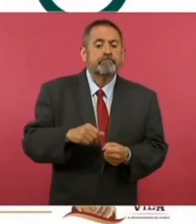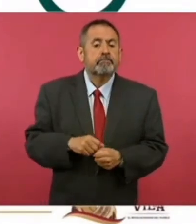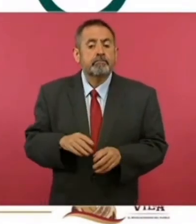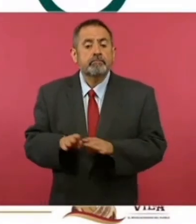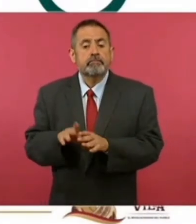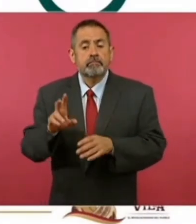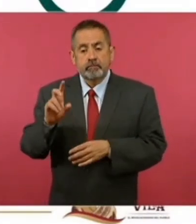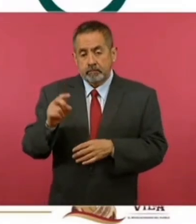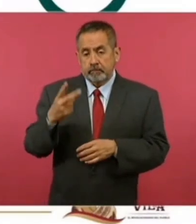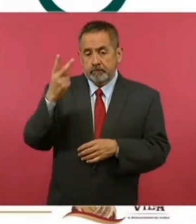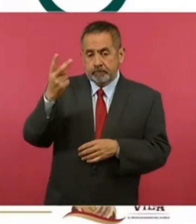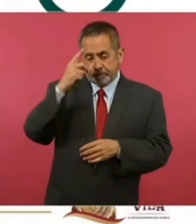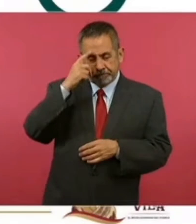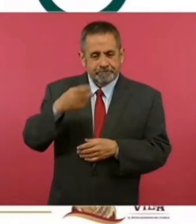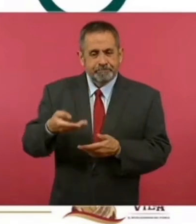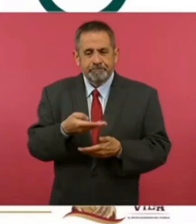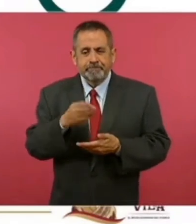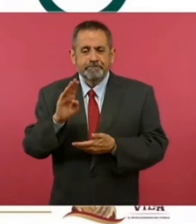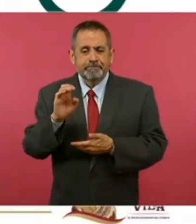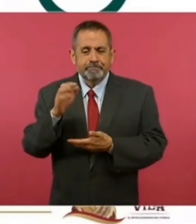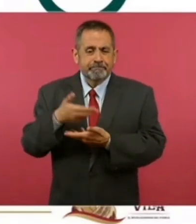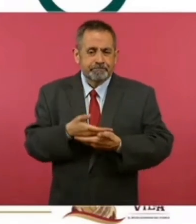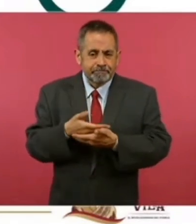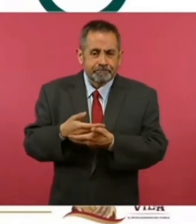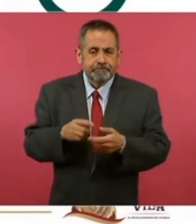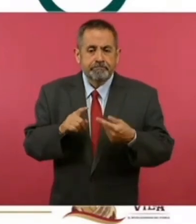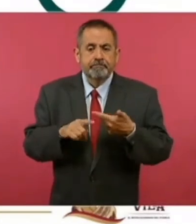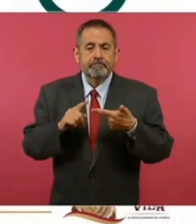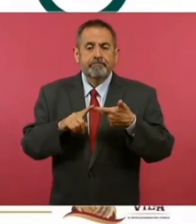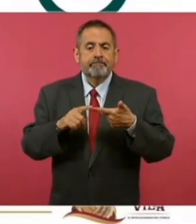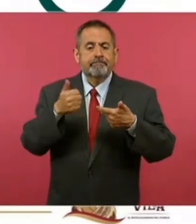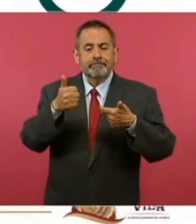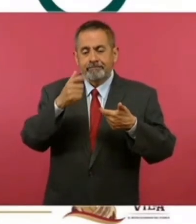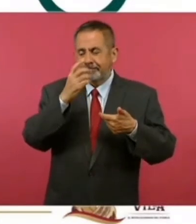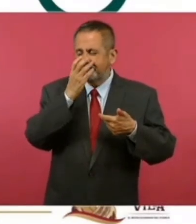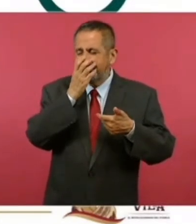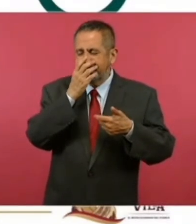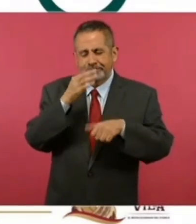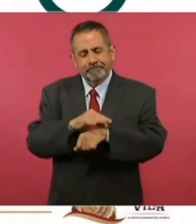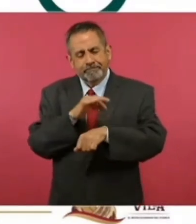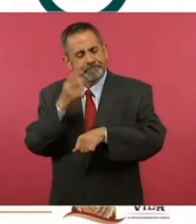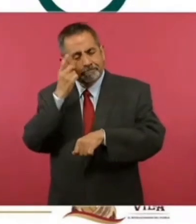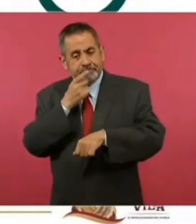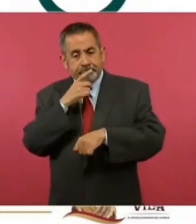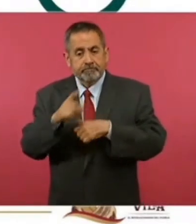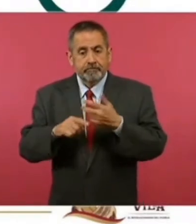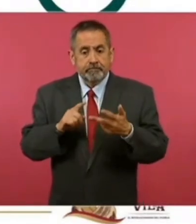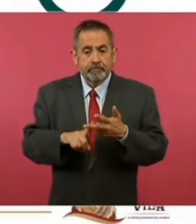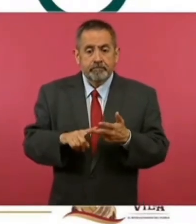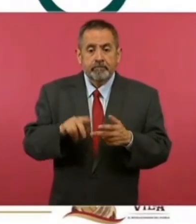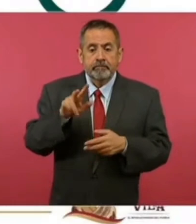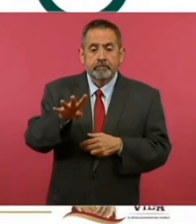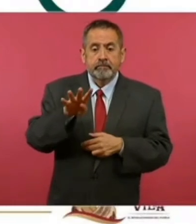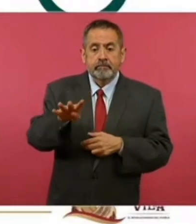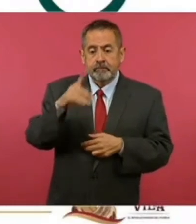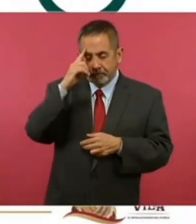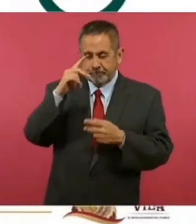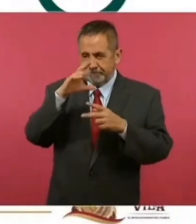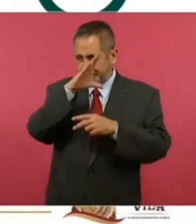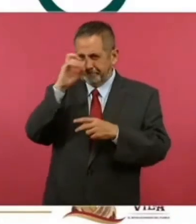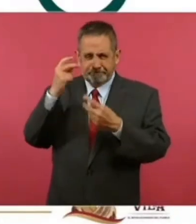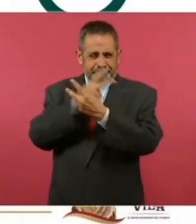destacan 32 incubadoras de traslado seis unidades de anestesia 19 unidades radiológicas además